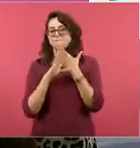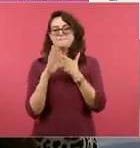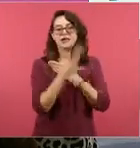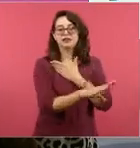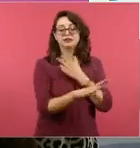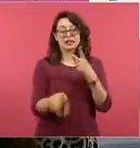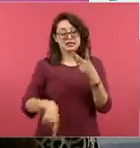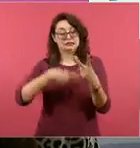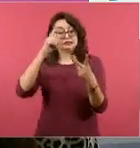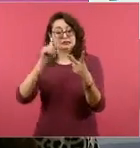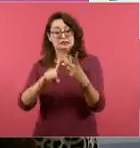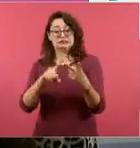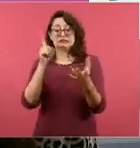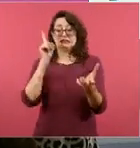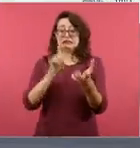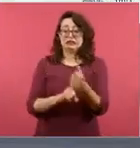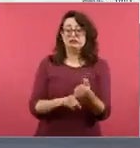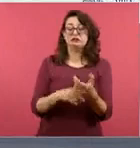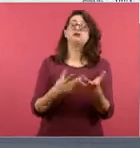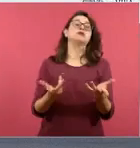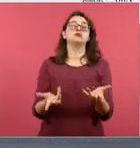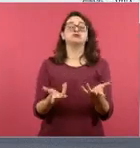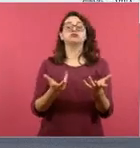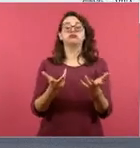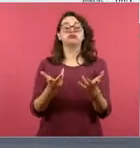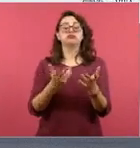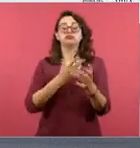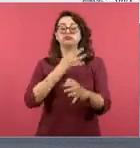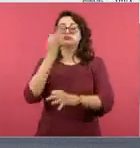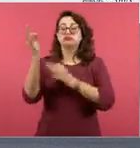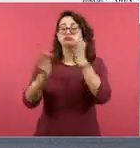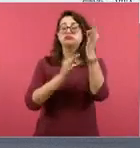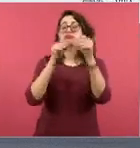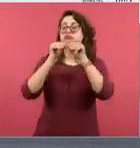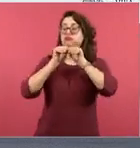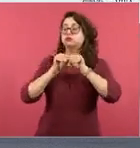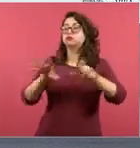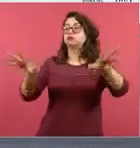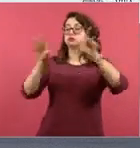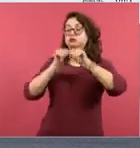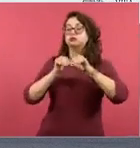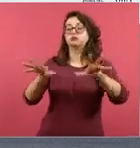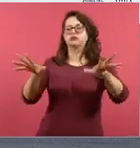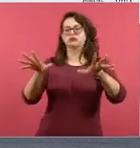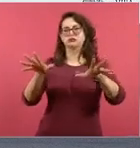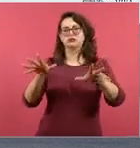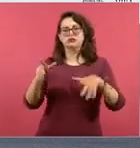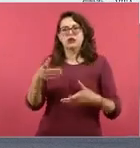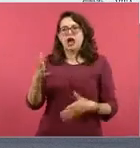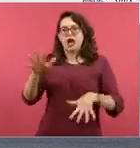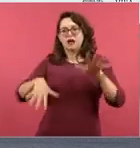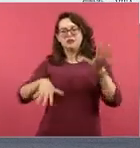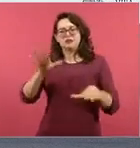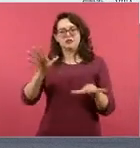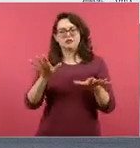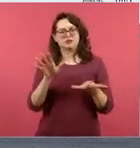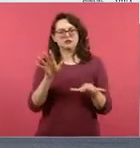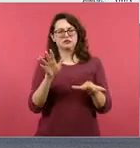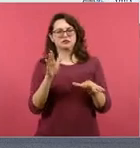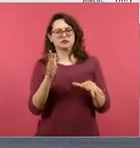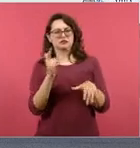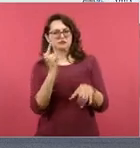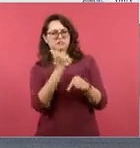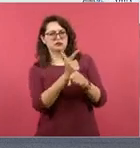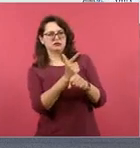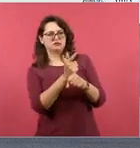bombardean con diferentes noticias, muchas de ellas con ciertos intereses, pero la idea es poder perfilar ese